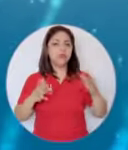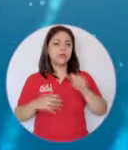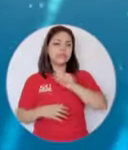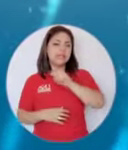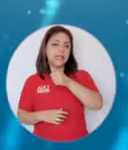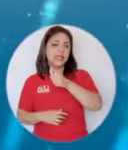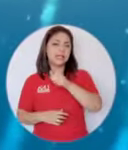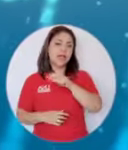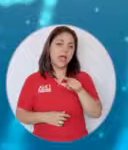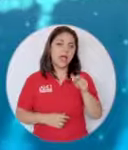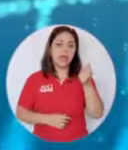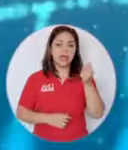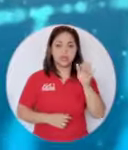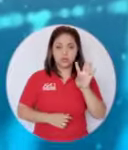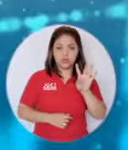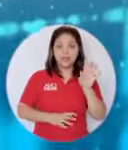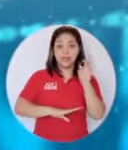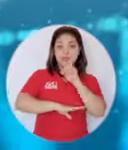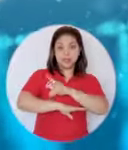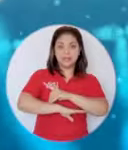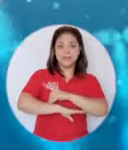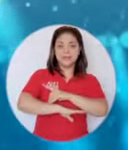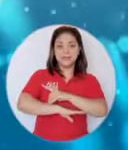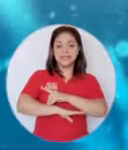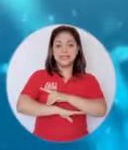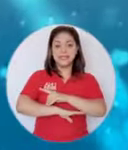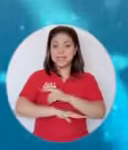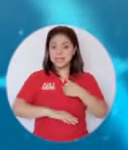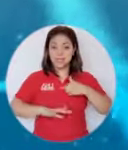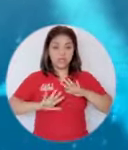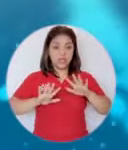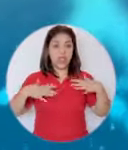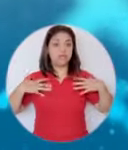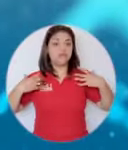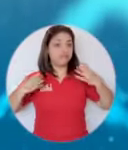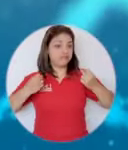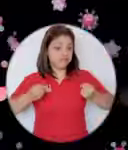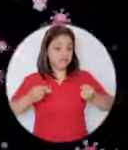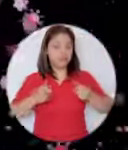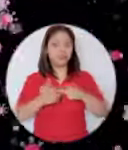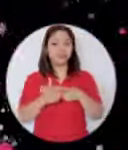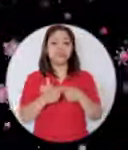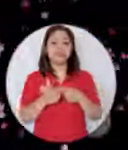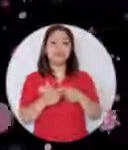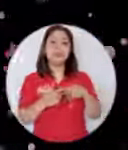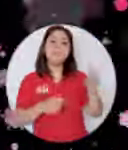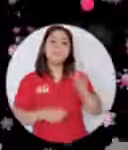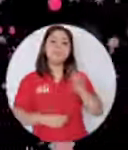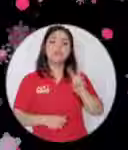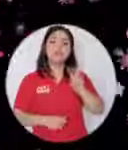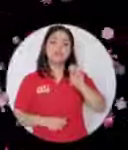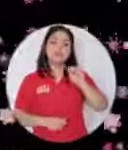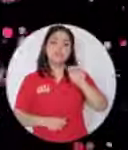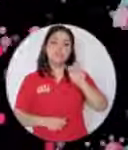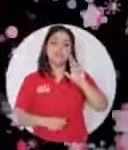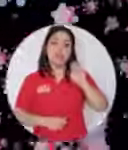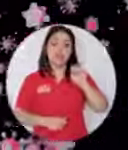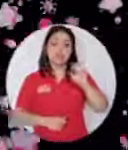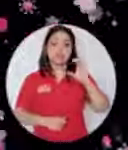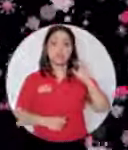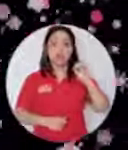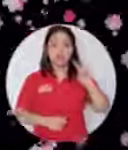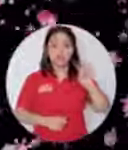resulta que están relacionados con el hecho de que el virus, el SARS-CoV-2, tiene tropismo,